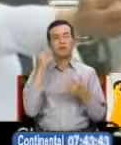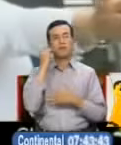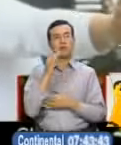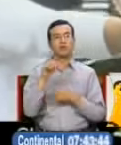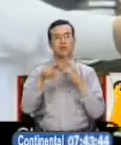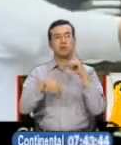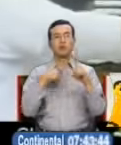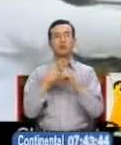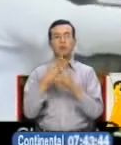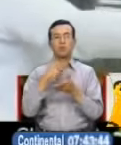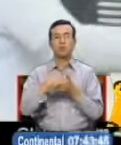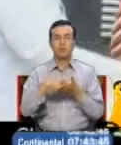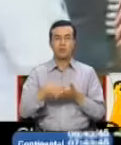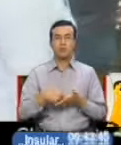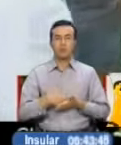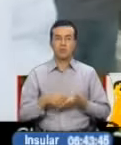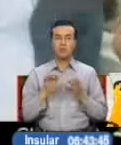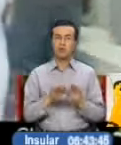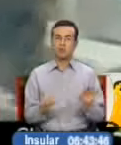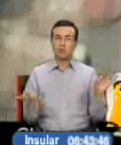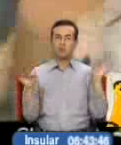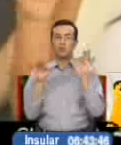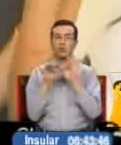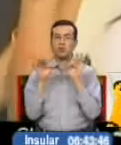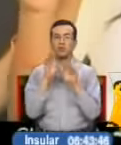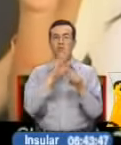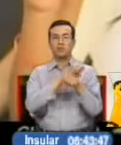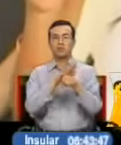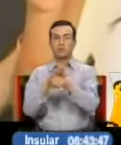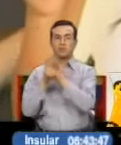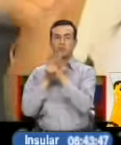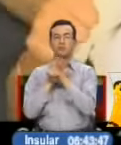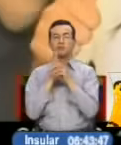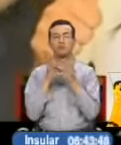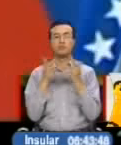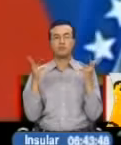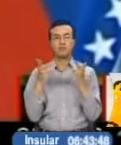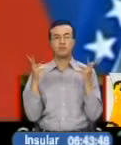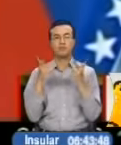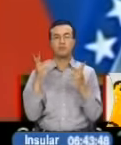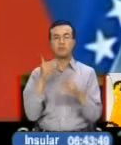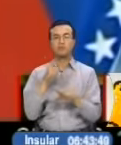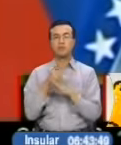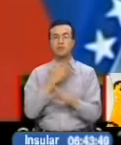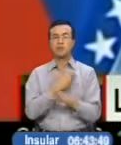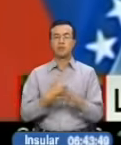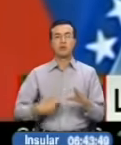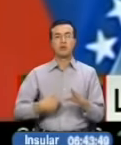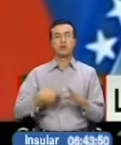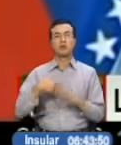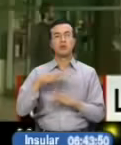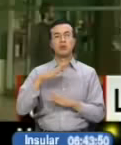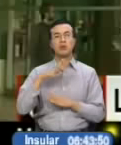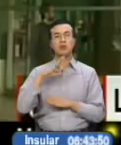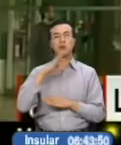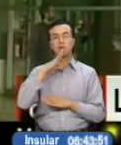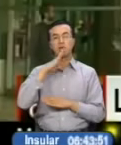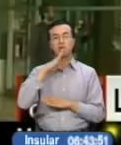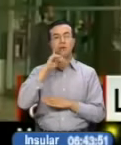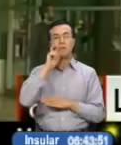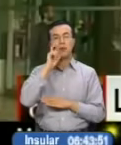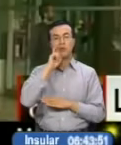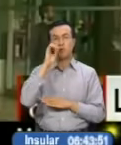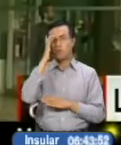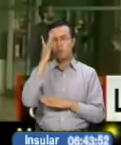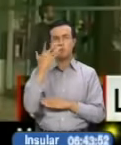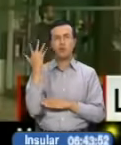para la recolección de las firmas necesarias para la convocatoria de un referéndum revocatorio del mandato del presidente Nicolás Maduro. Esto tras vencer